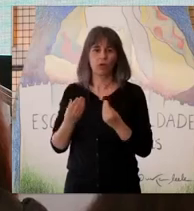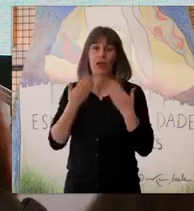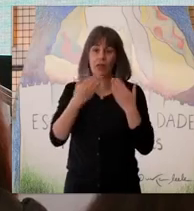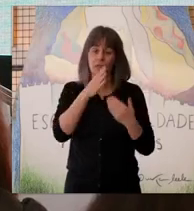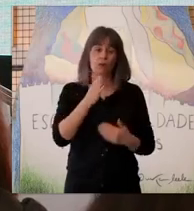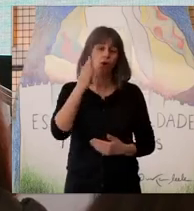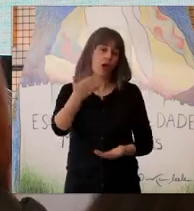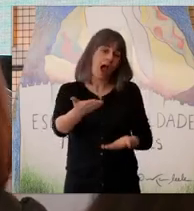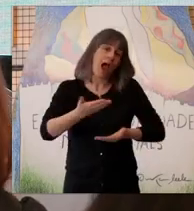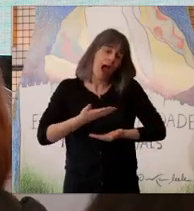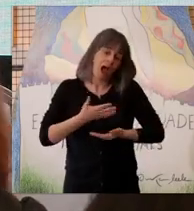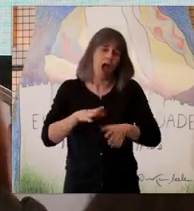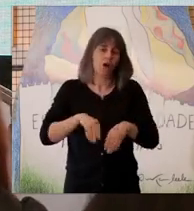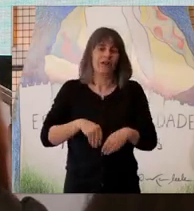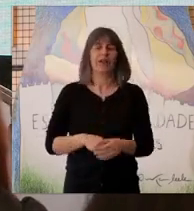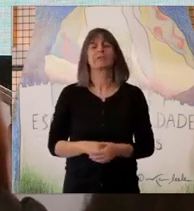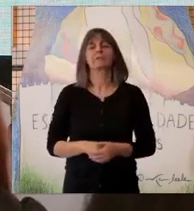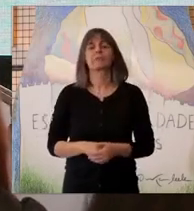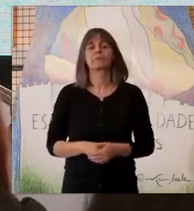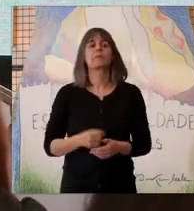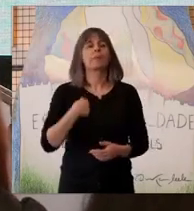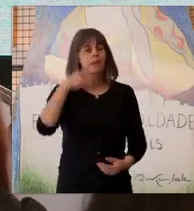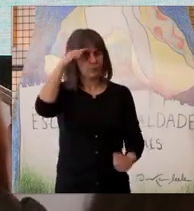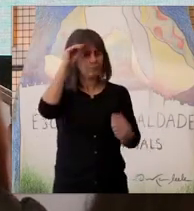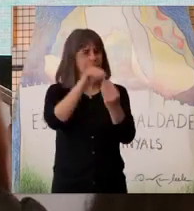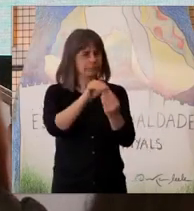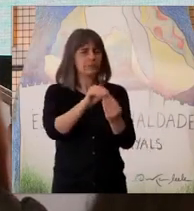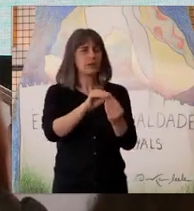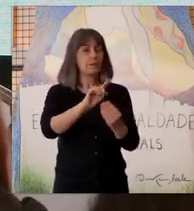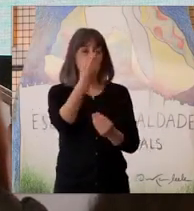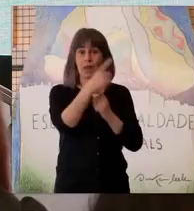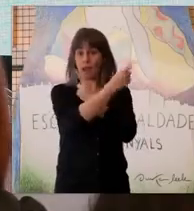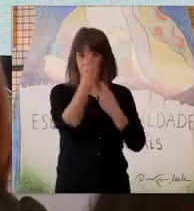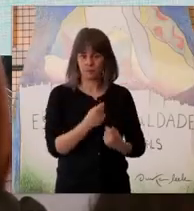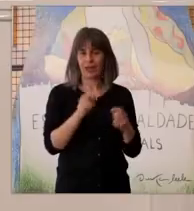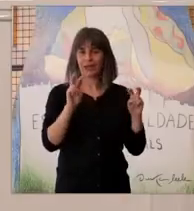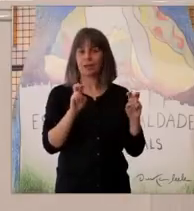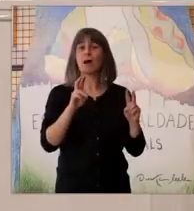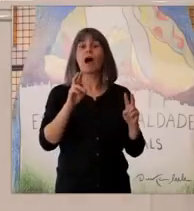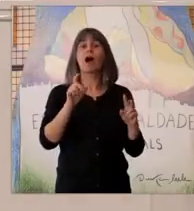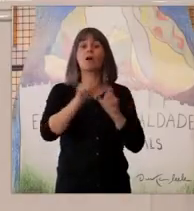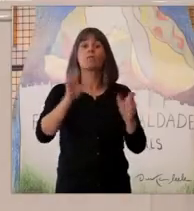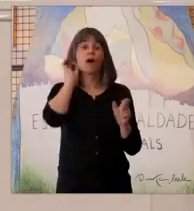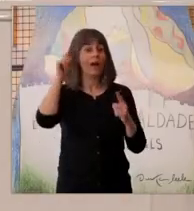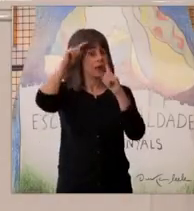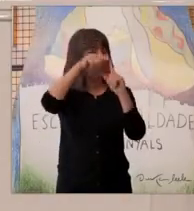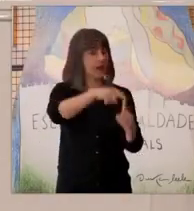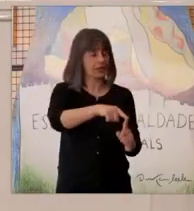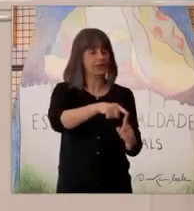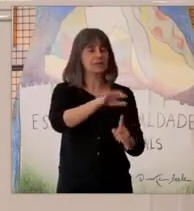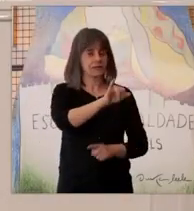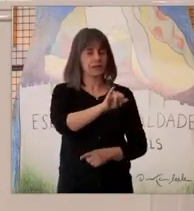Carmela Sí estoy de acuerdo contigo en lo primero que preguntaba sobre si hay mujeres referentes Pero a mí no me gusta